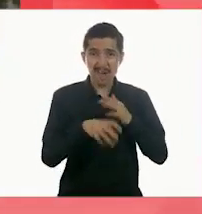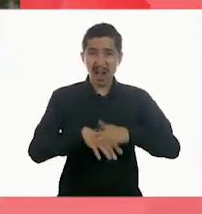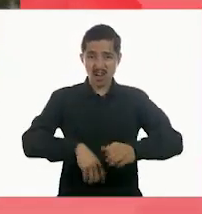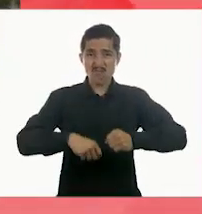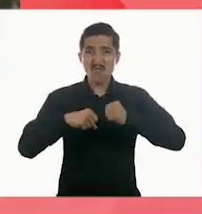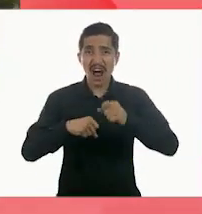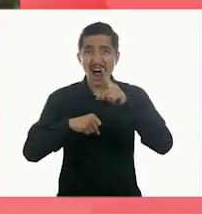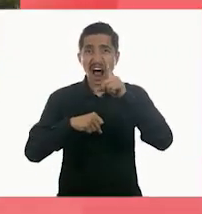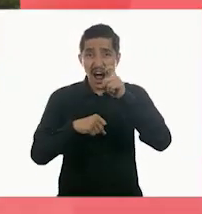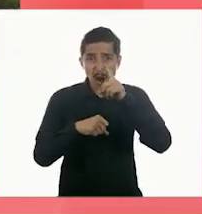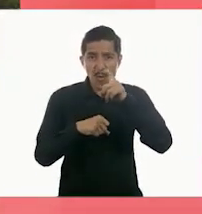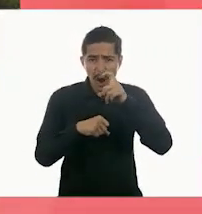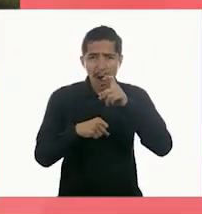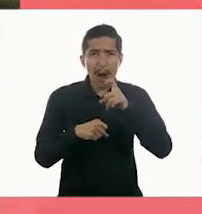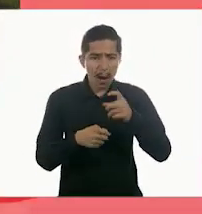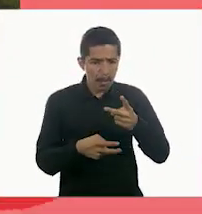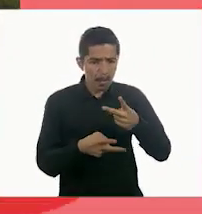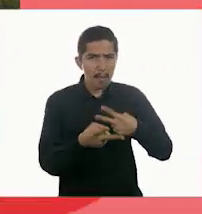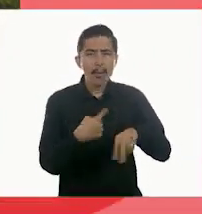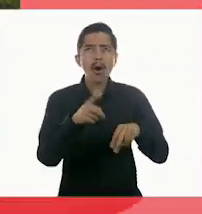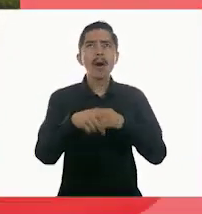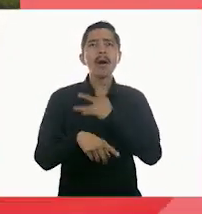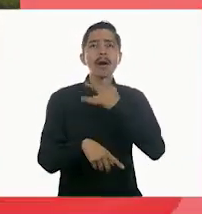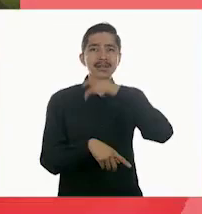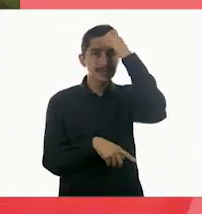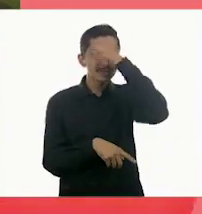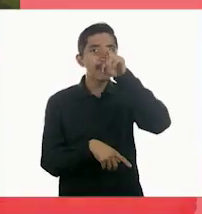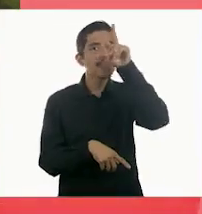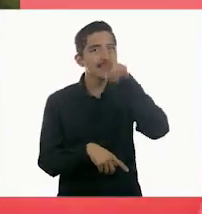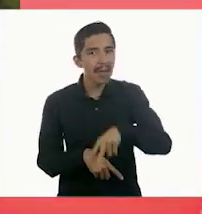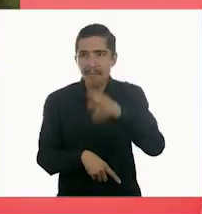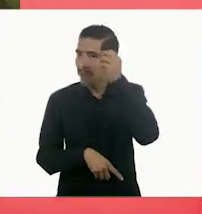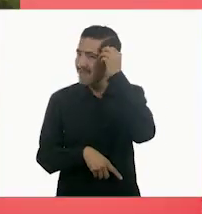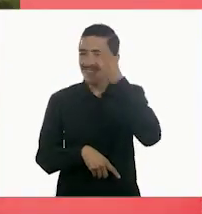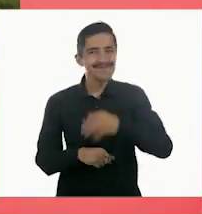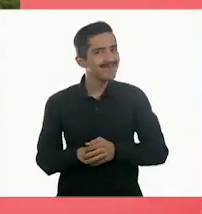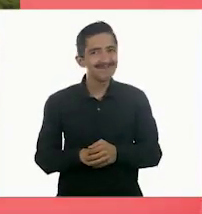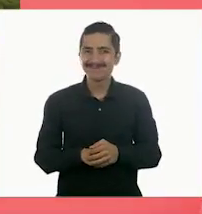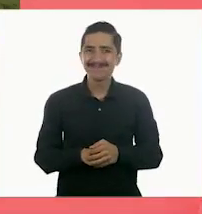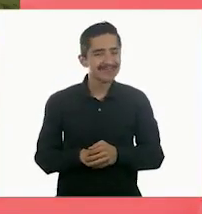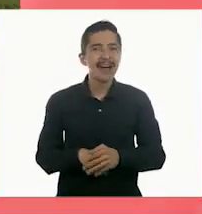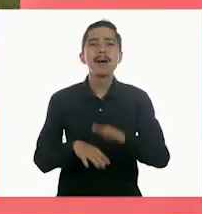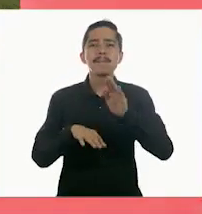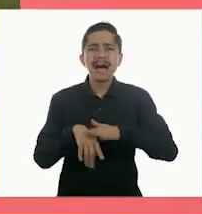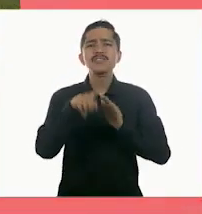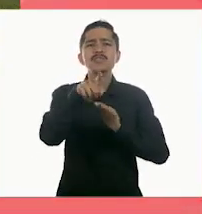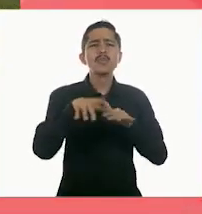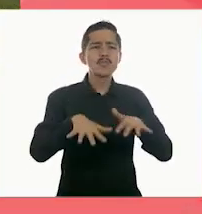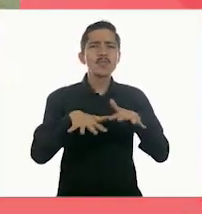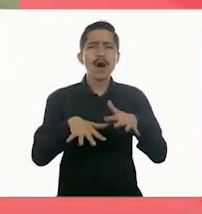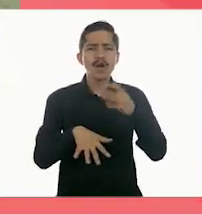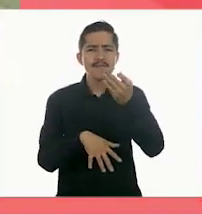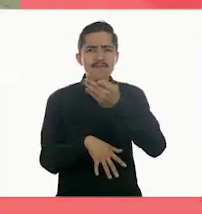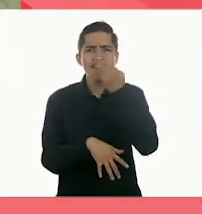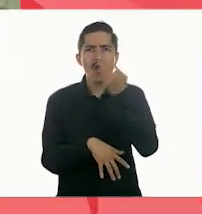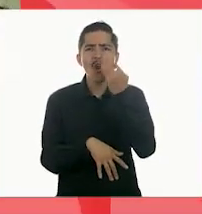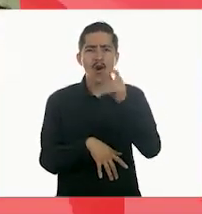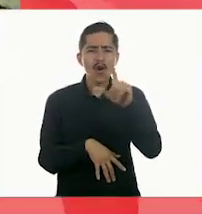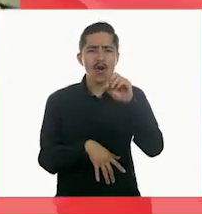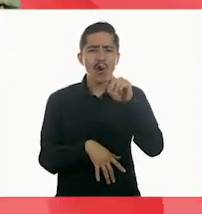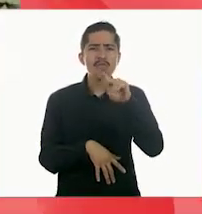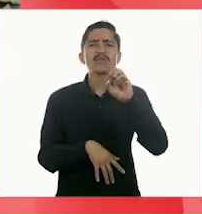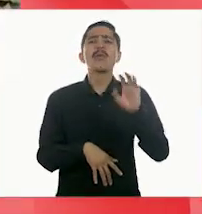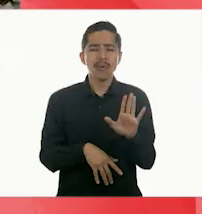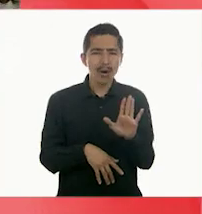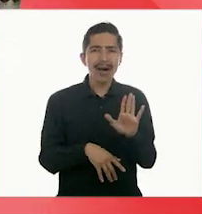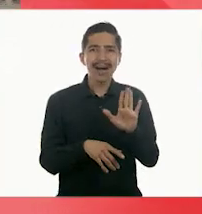su vitalidad nos embrujan en una experiencia inolvidable, más si contemplamos la flor de loto, planta típica